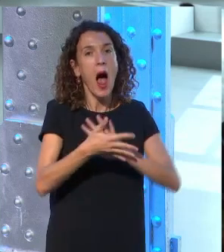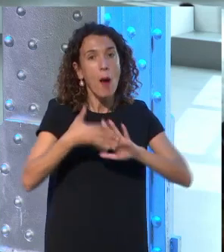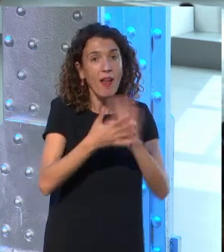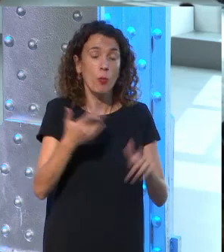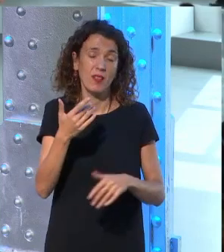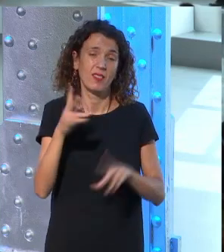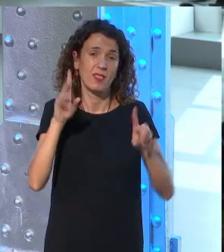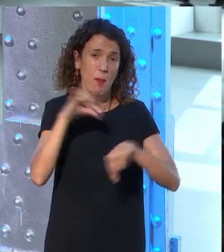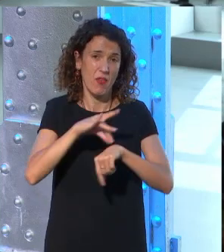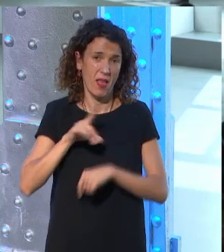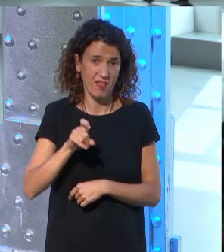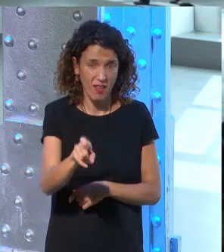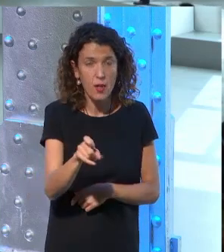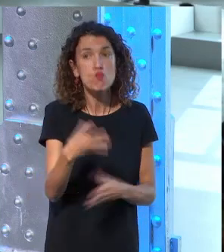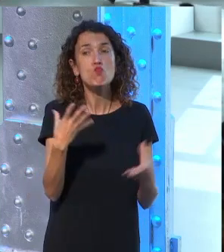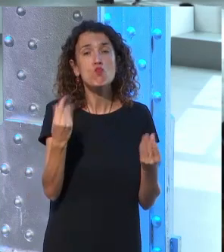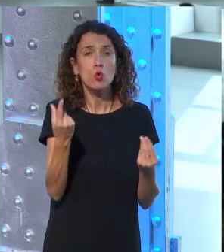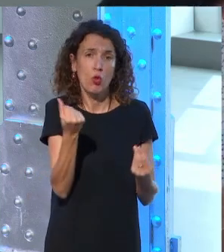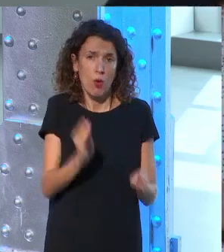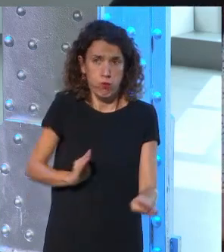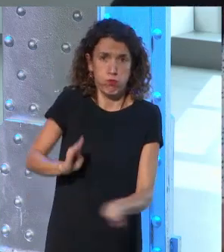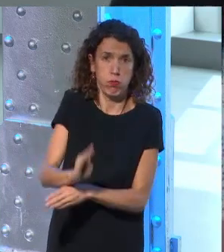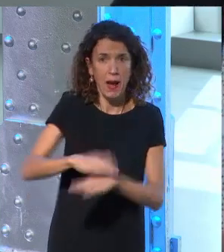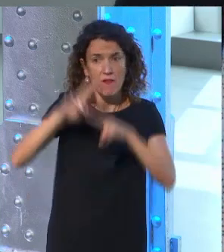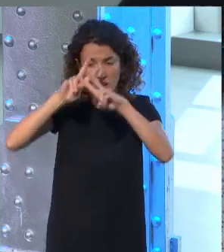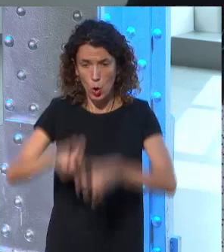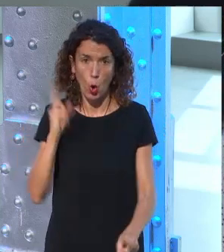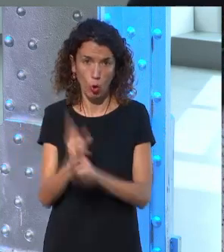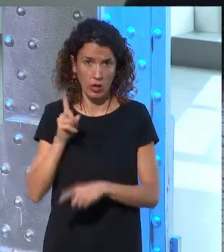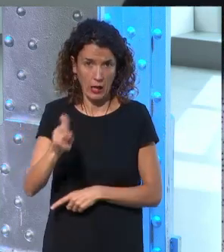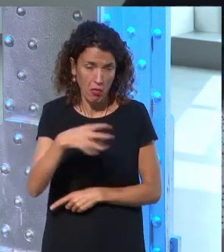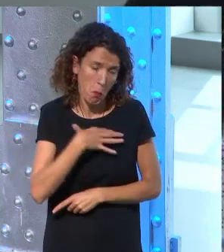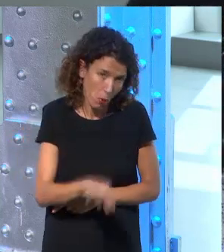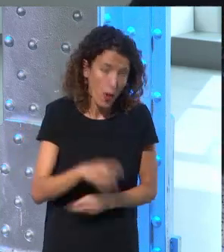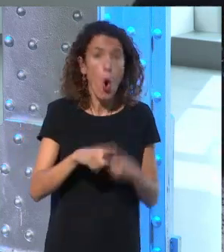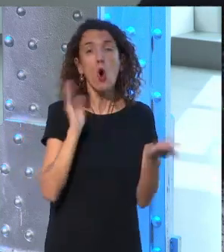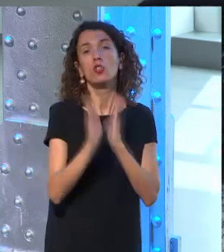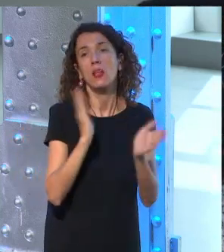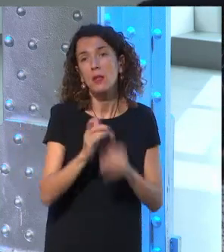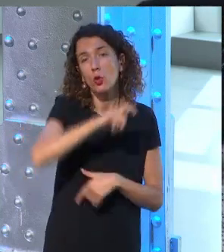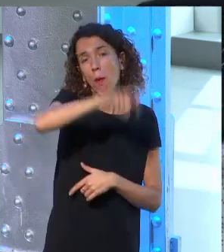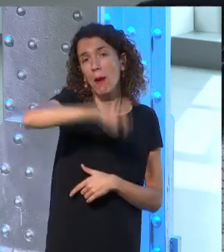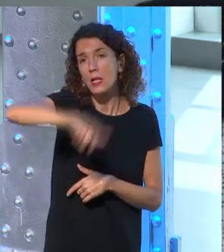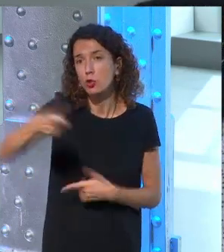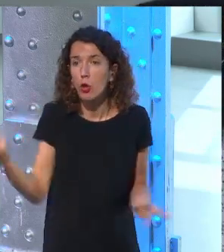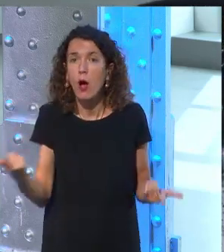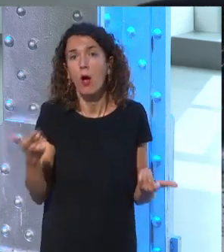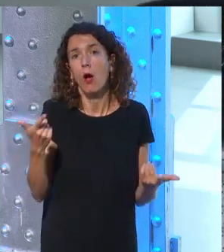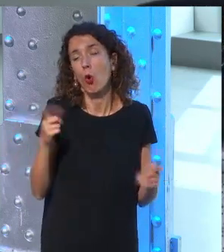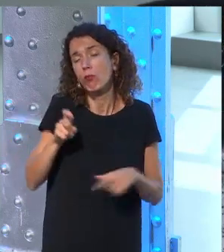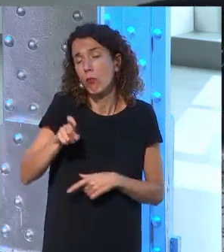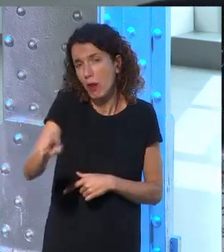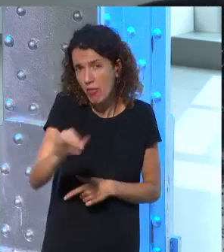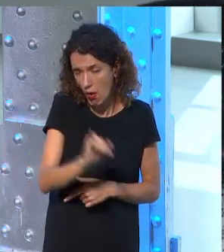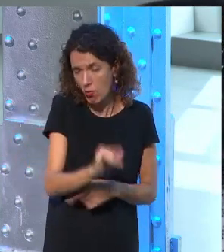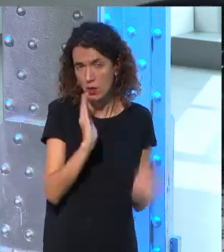cáncer, se puede destinar mucho dinero, ¿no?, a la investigación contra el cáncer o hacia el tratamiento de personas con este tipo de dolencias,